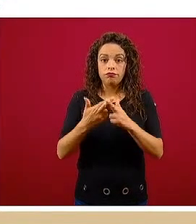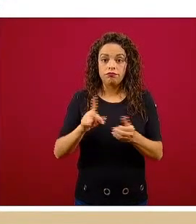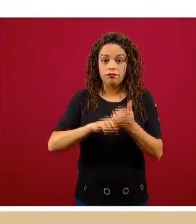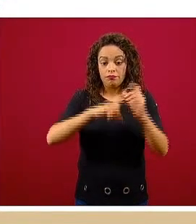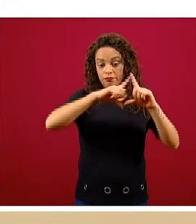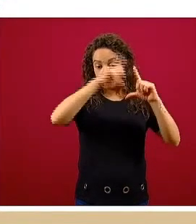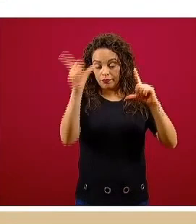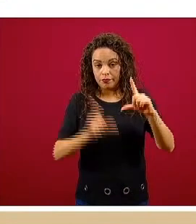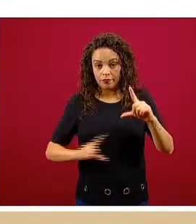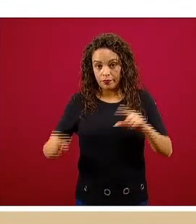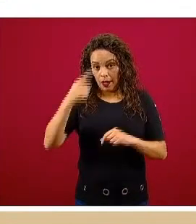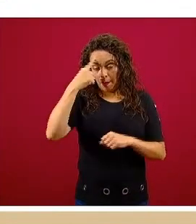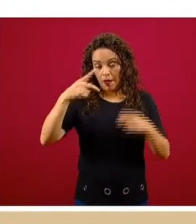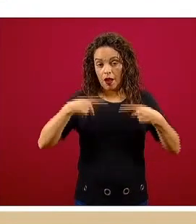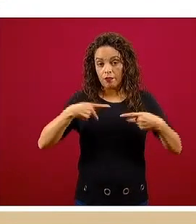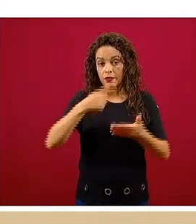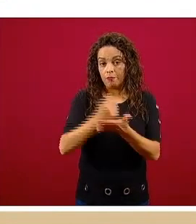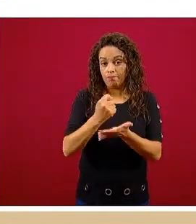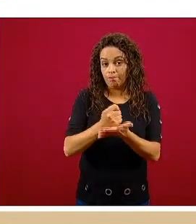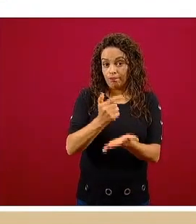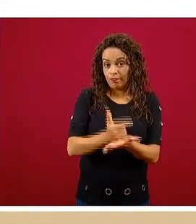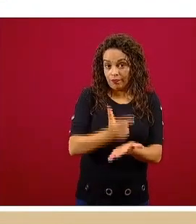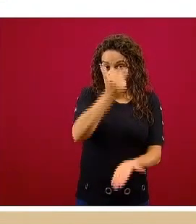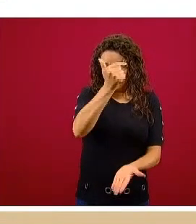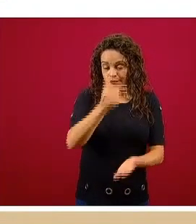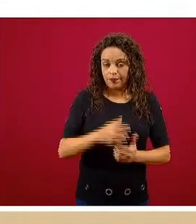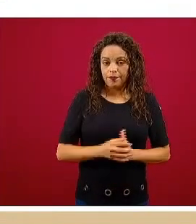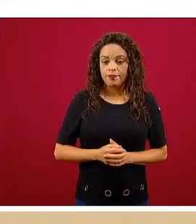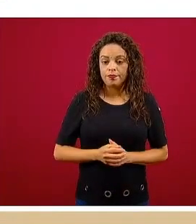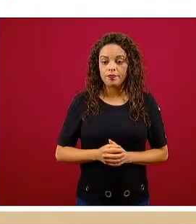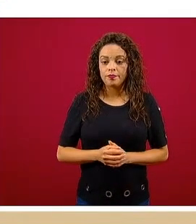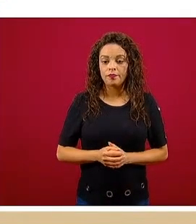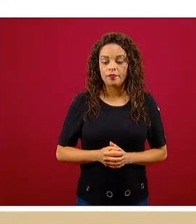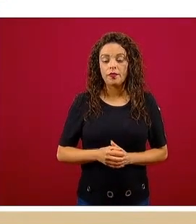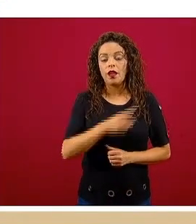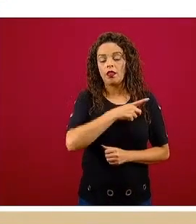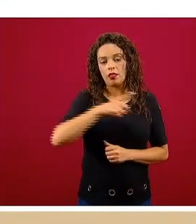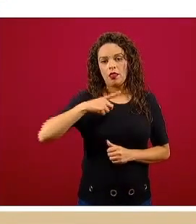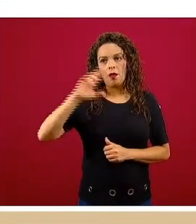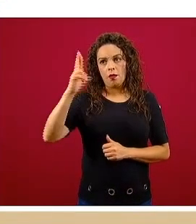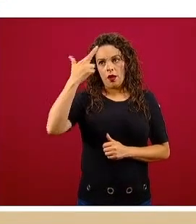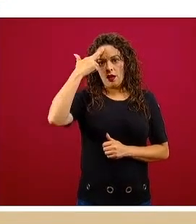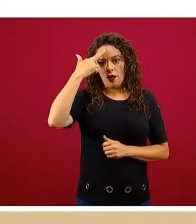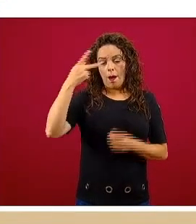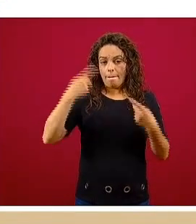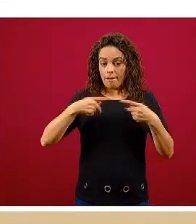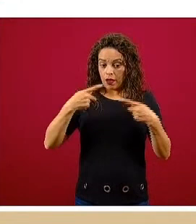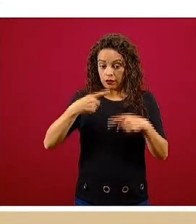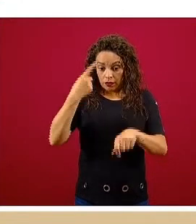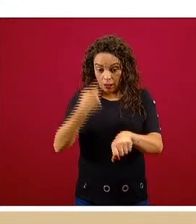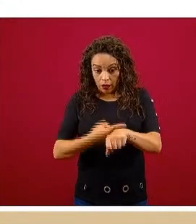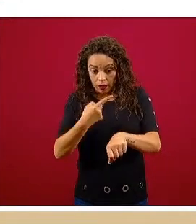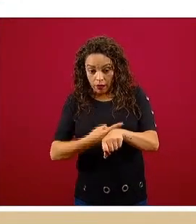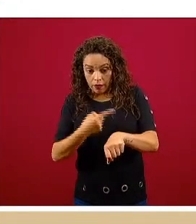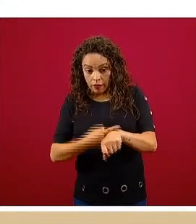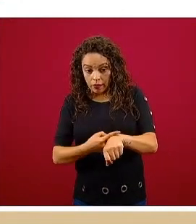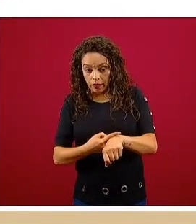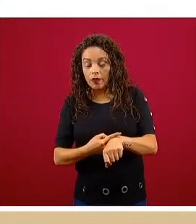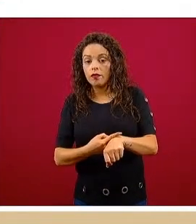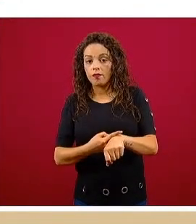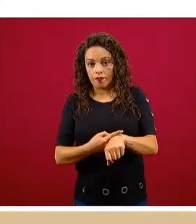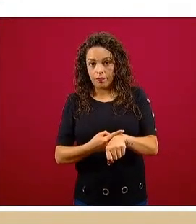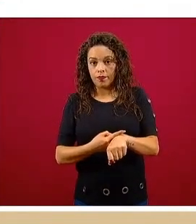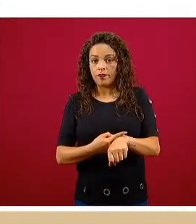los pacientes más críticos. Recordando también que los pacientes que están en las camas generales o que son pacientes de todas maneras que